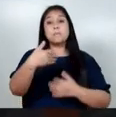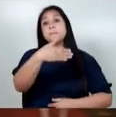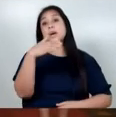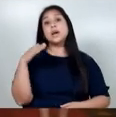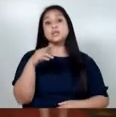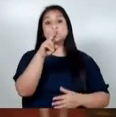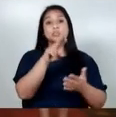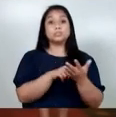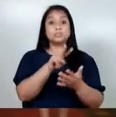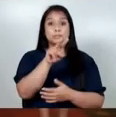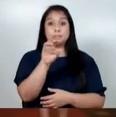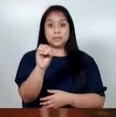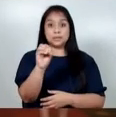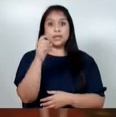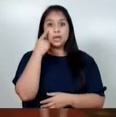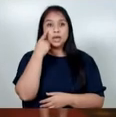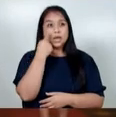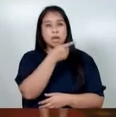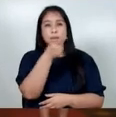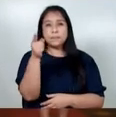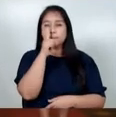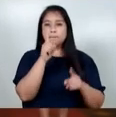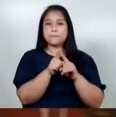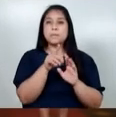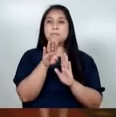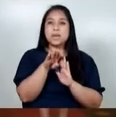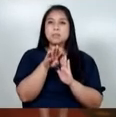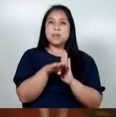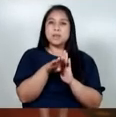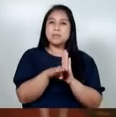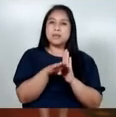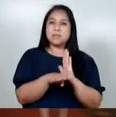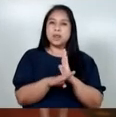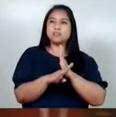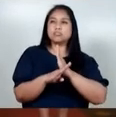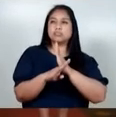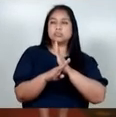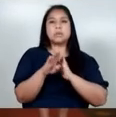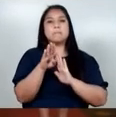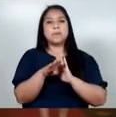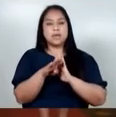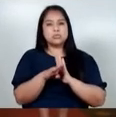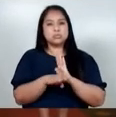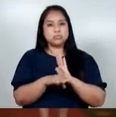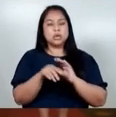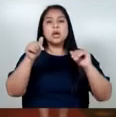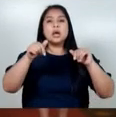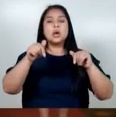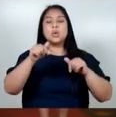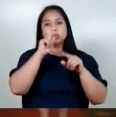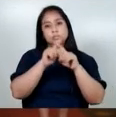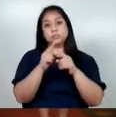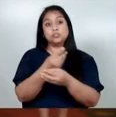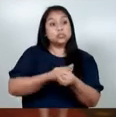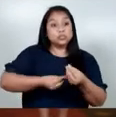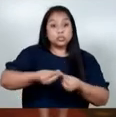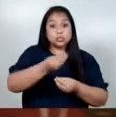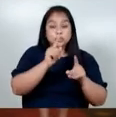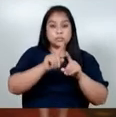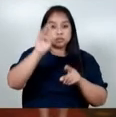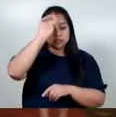2020. Tal como lo vemos cada día, con menos restricciones. Este logro es producto de las políticas